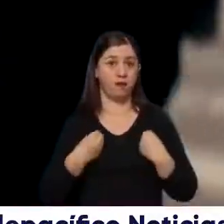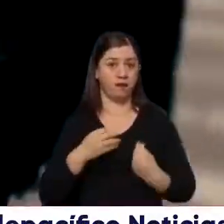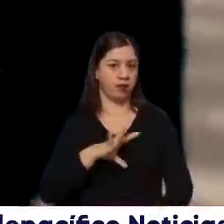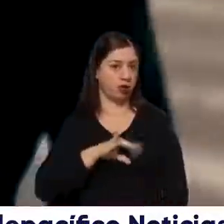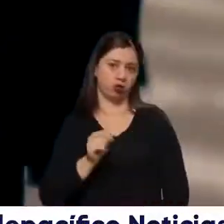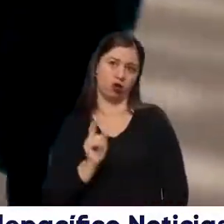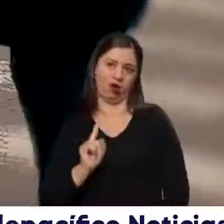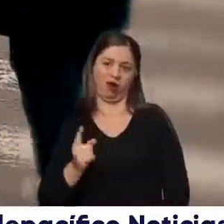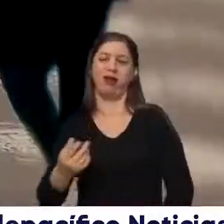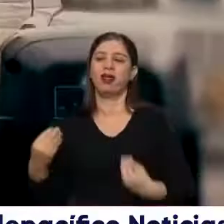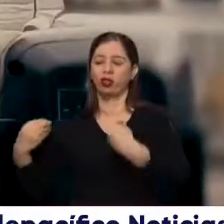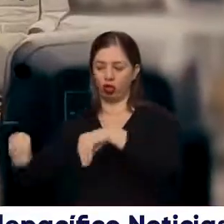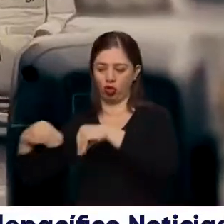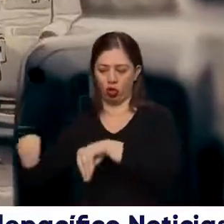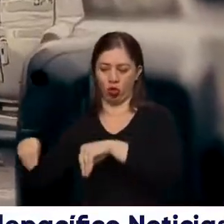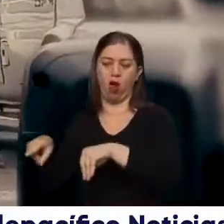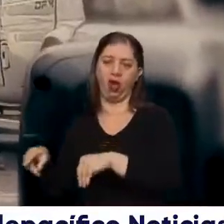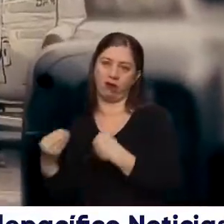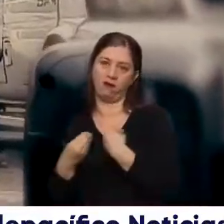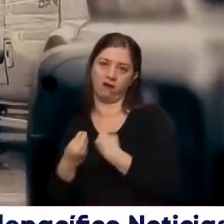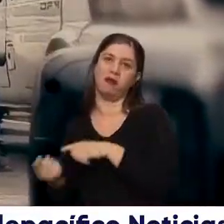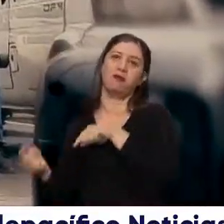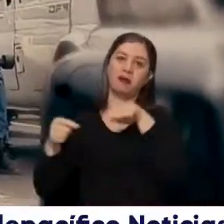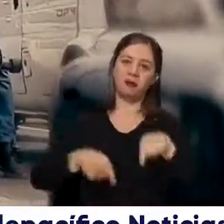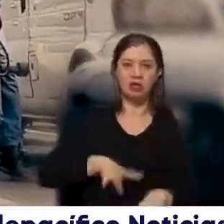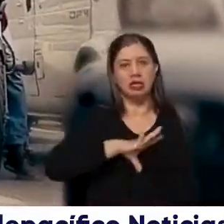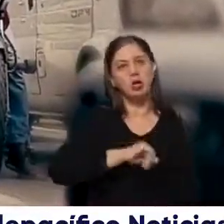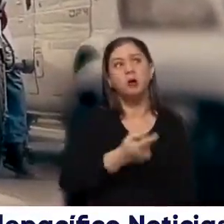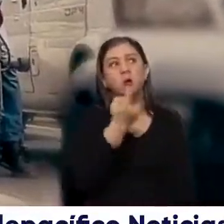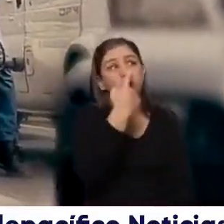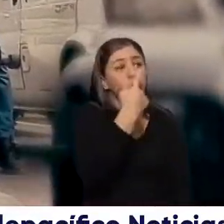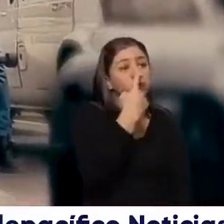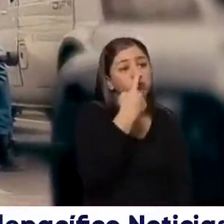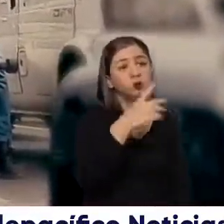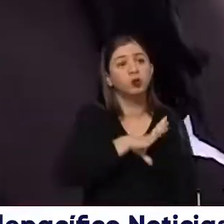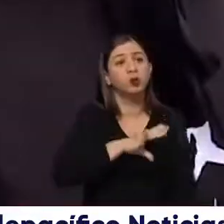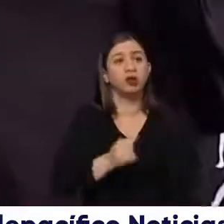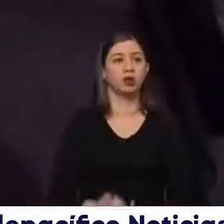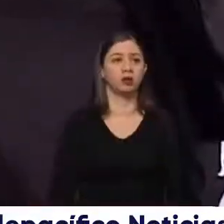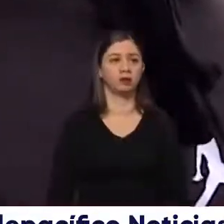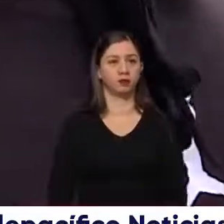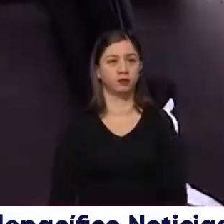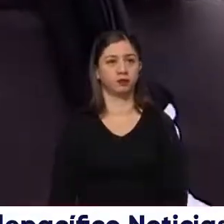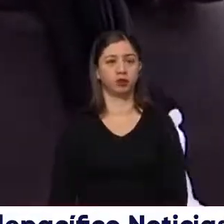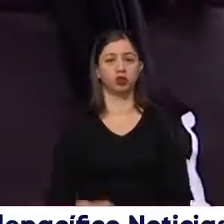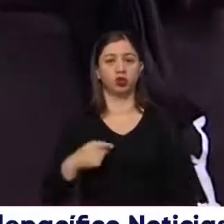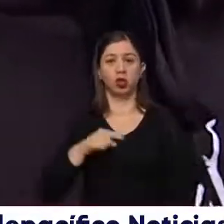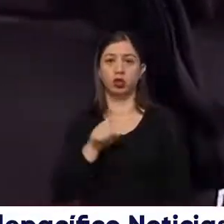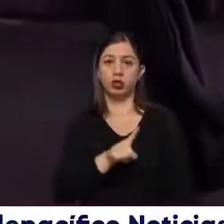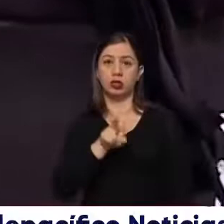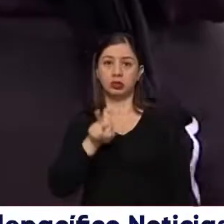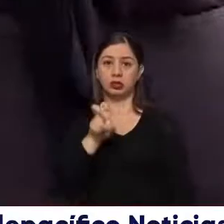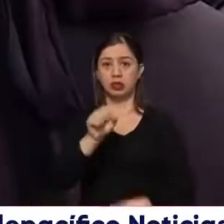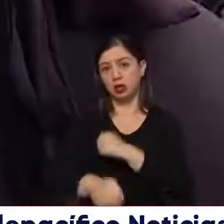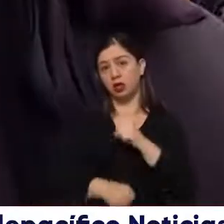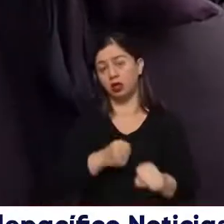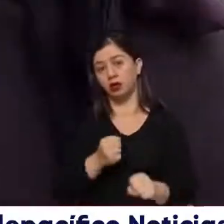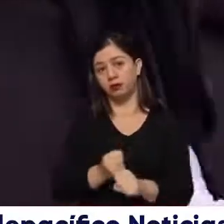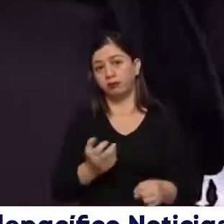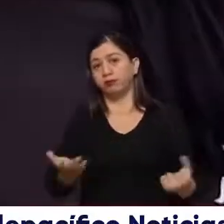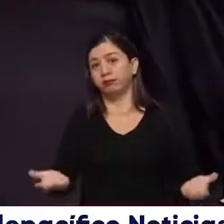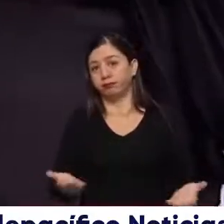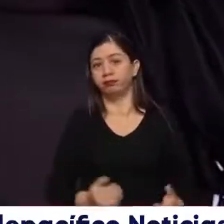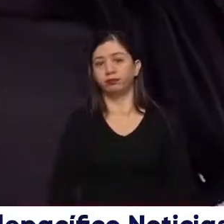venimos de Tuluá, así rebuscando, haciéndonos reconocer aquí en Cali. Tengo 17 años y pues empecé a bailar con mis